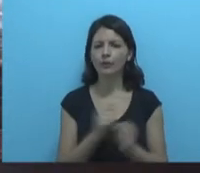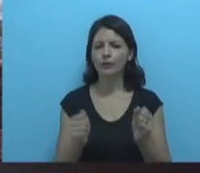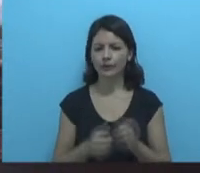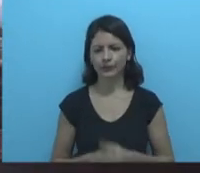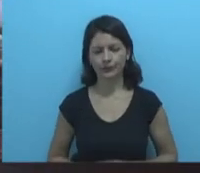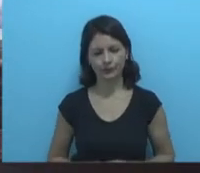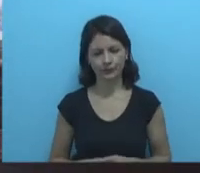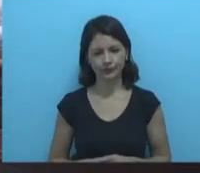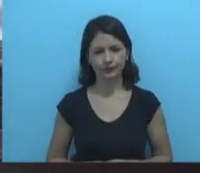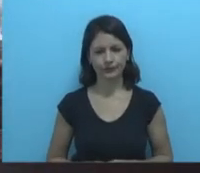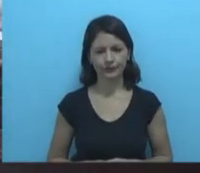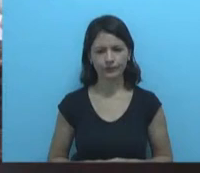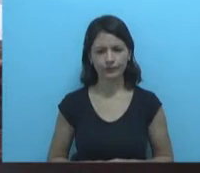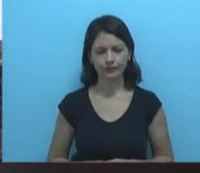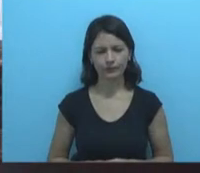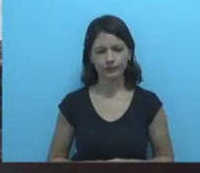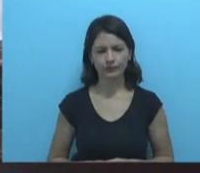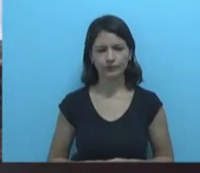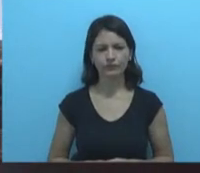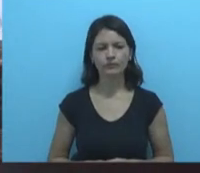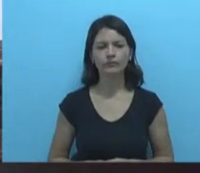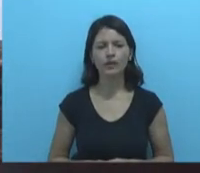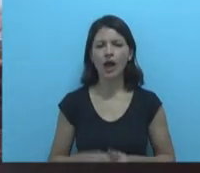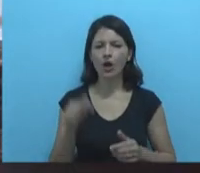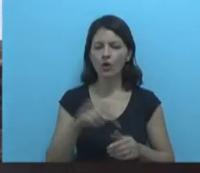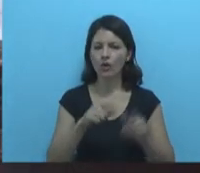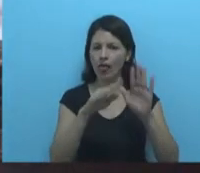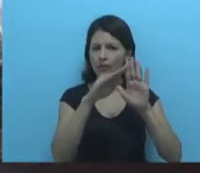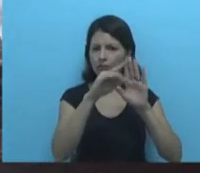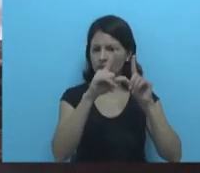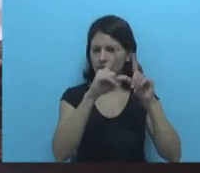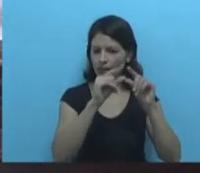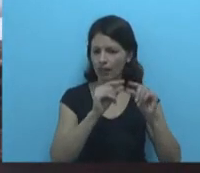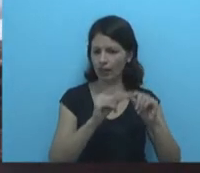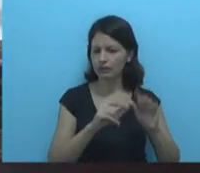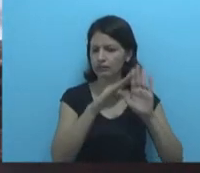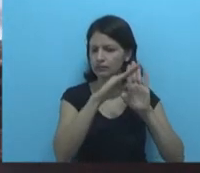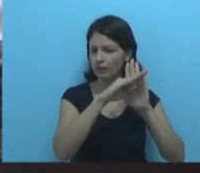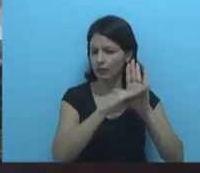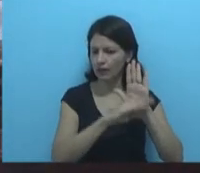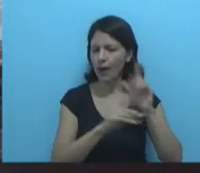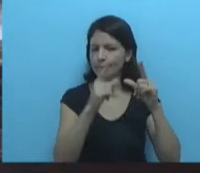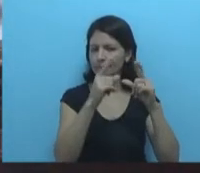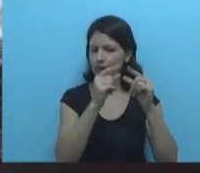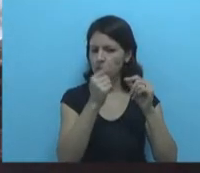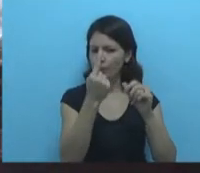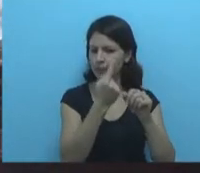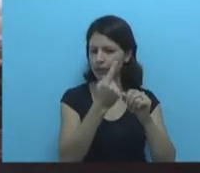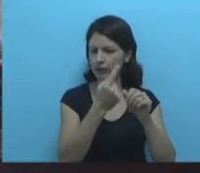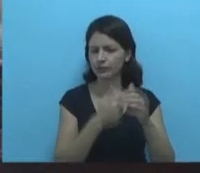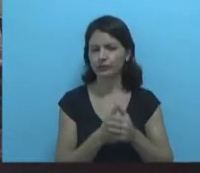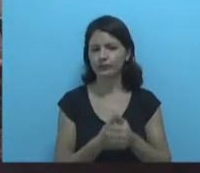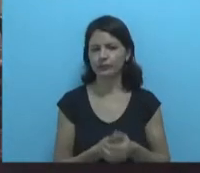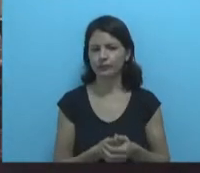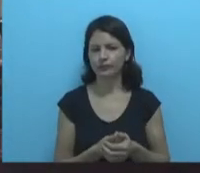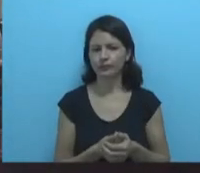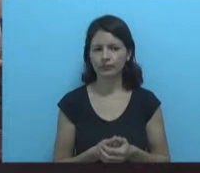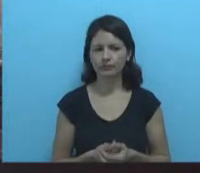Aprobado. Tratamiento en particular. A consideración, artículo primero.